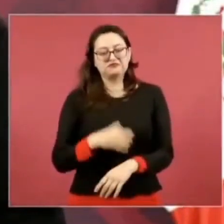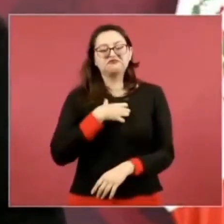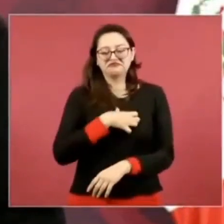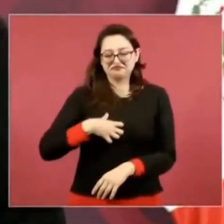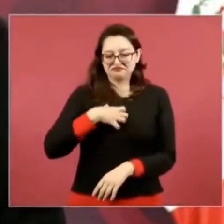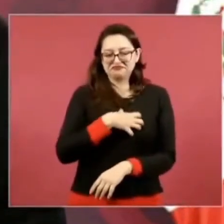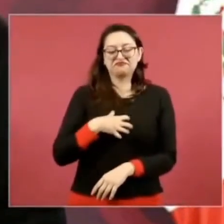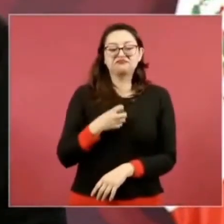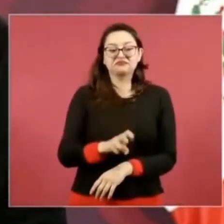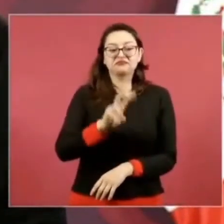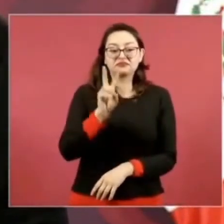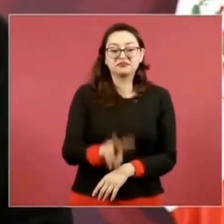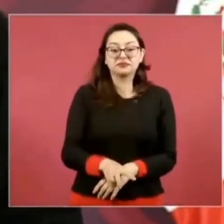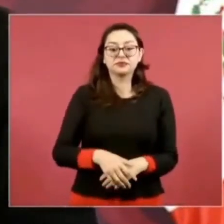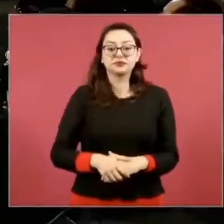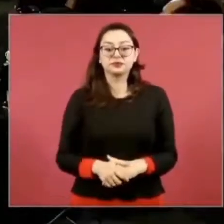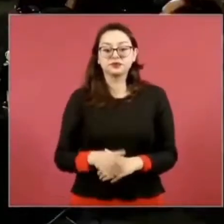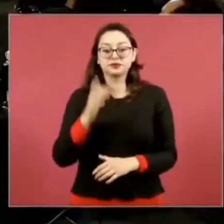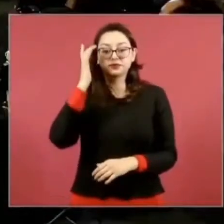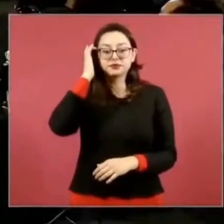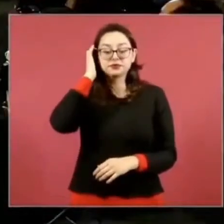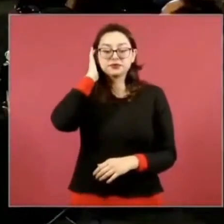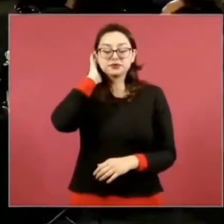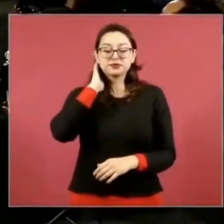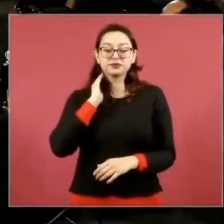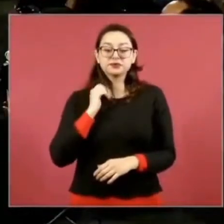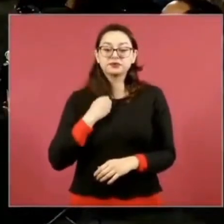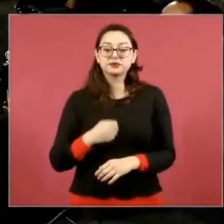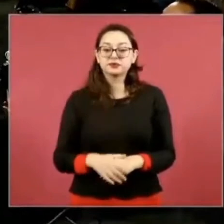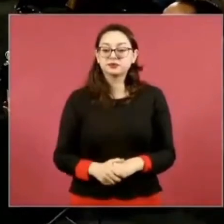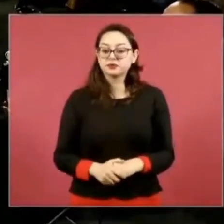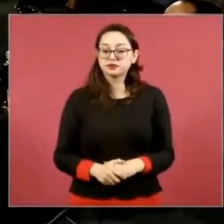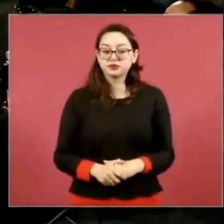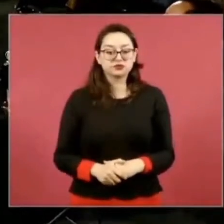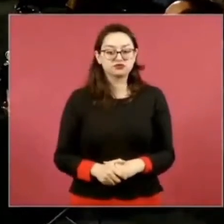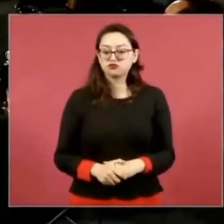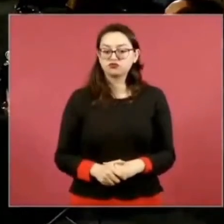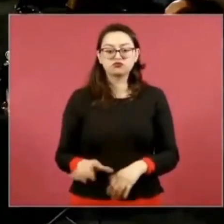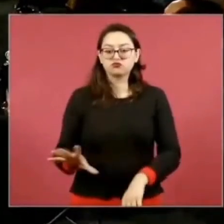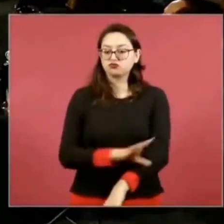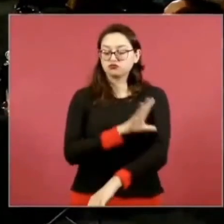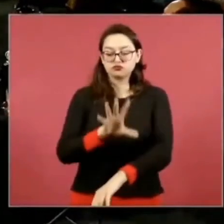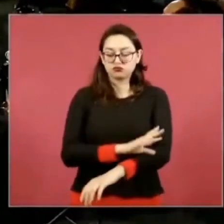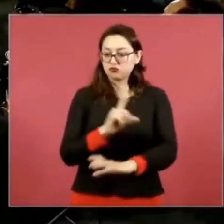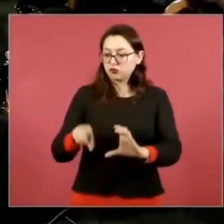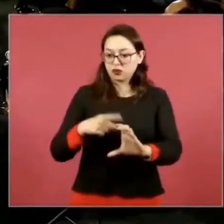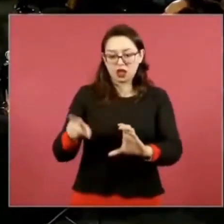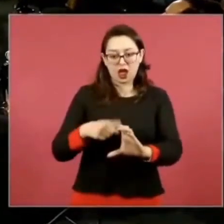No, hidráulica, básicamente, o sea, pura agua.